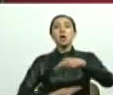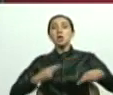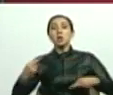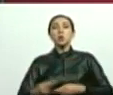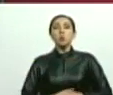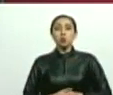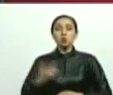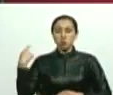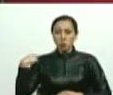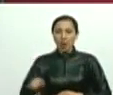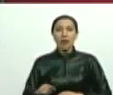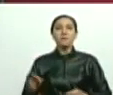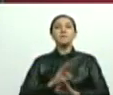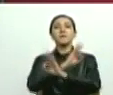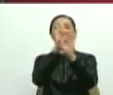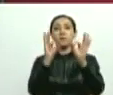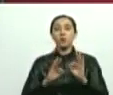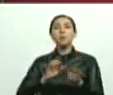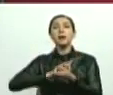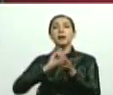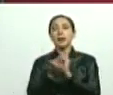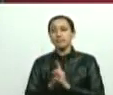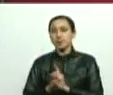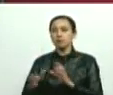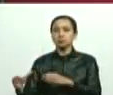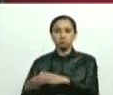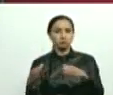capacidad de cambiarlos.